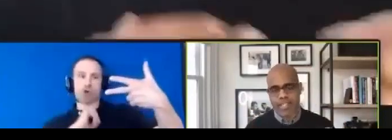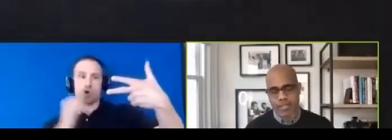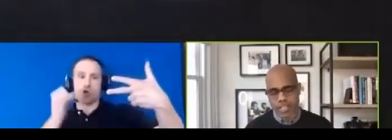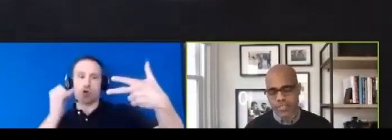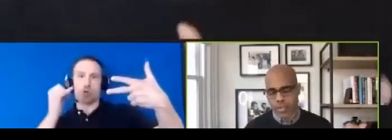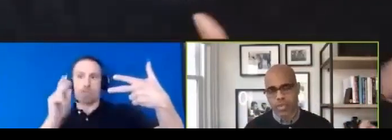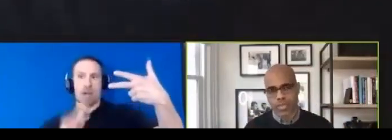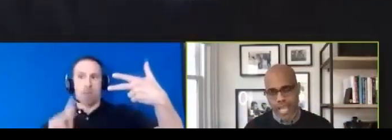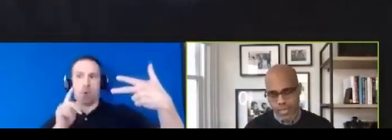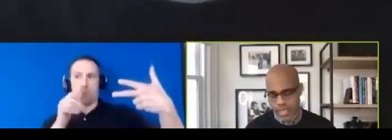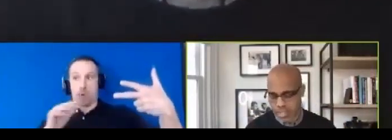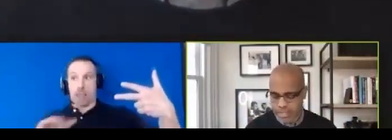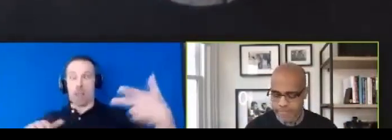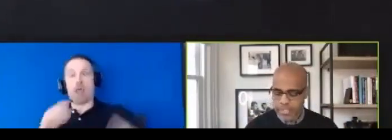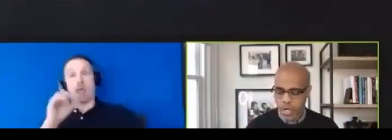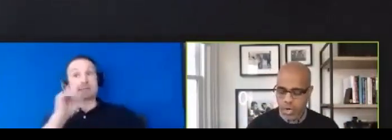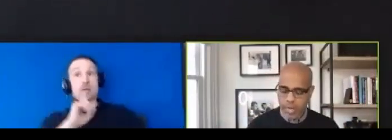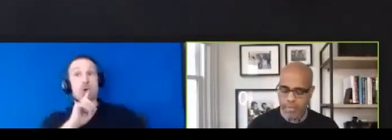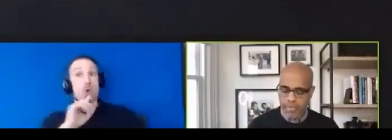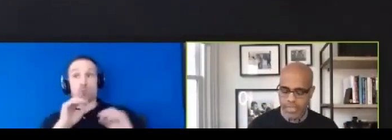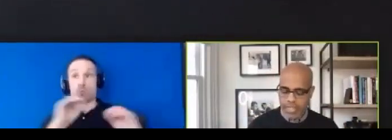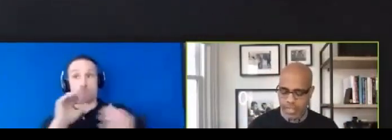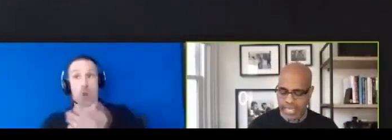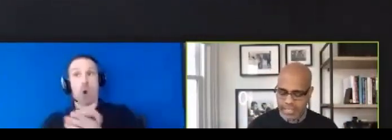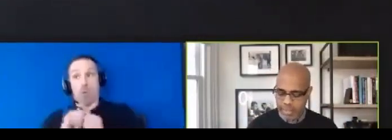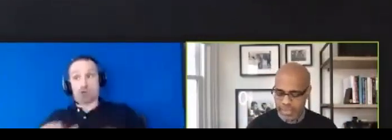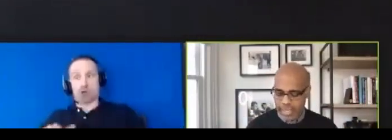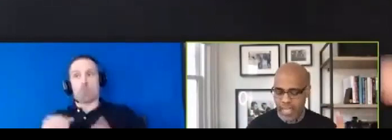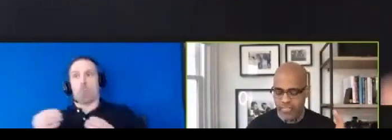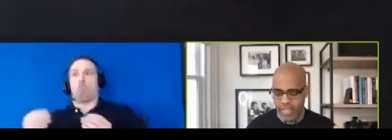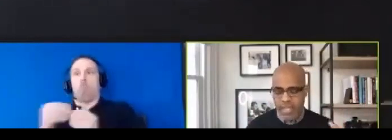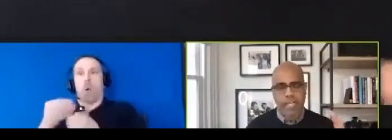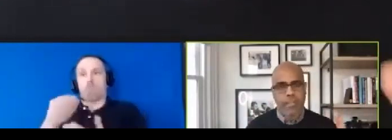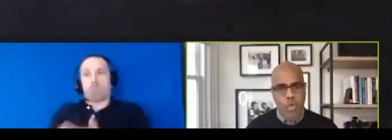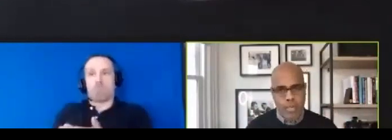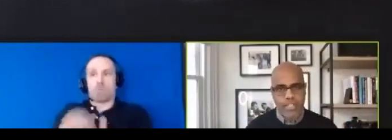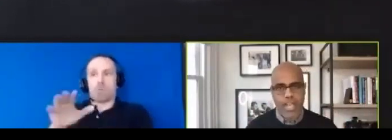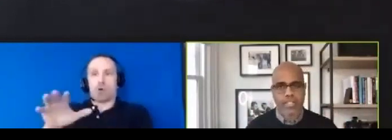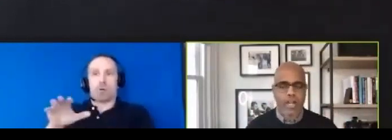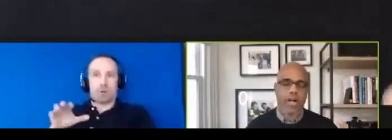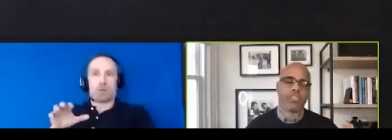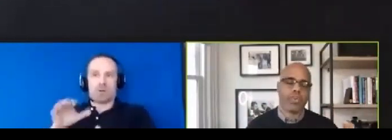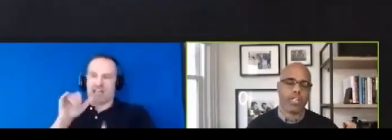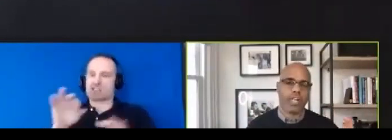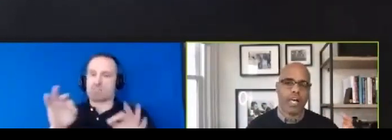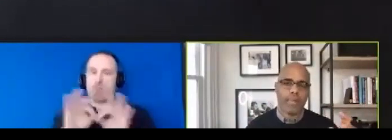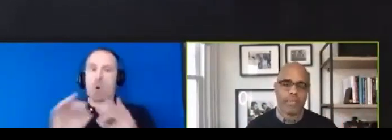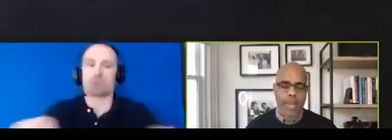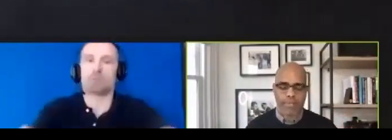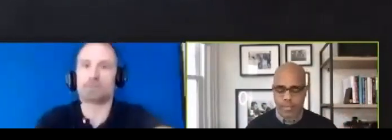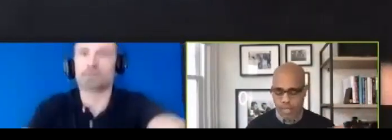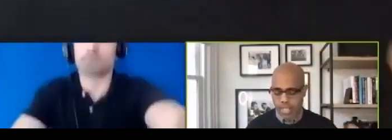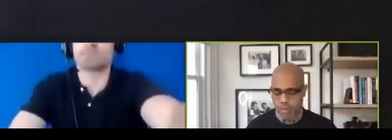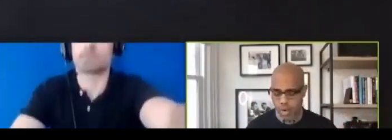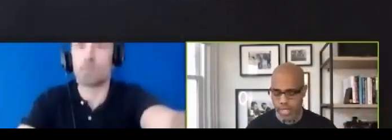si eres soltero entonces son 75 mil dólares y este si eres soltero con niños entonces la